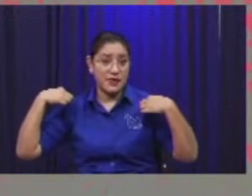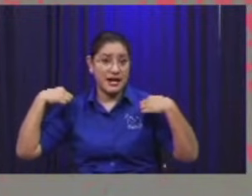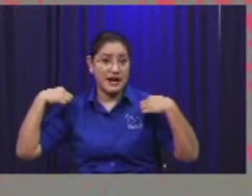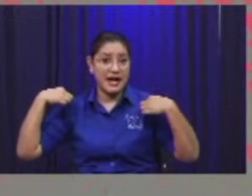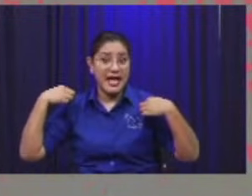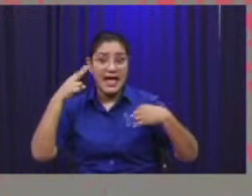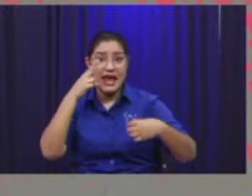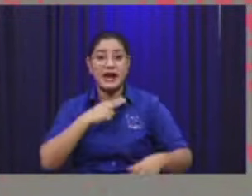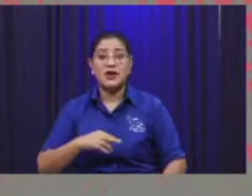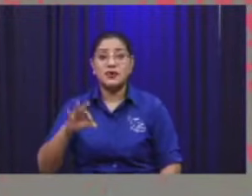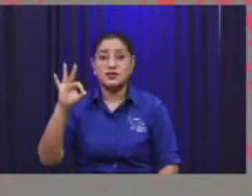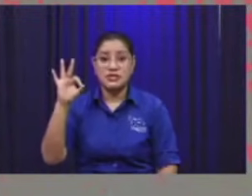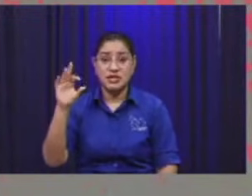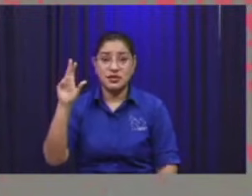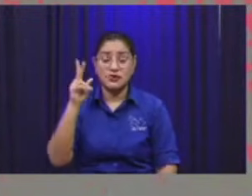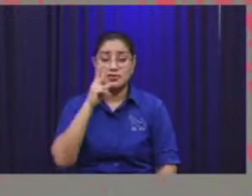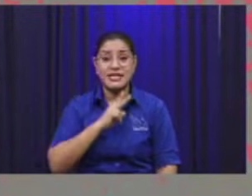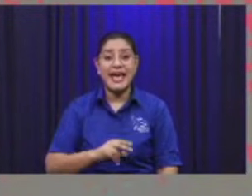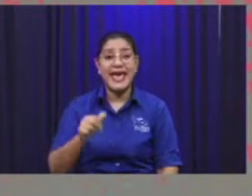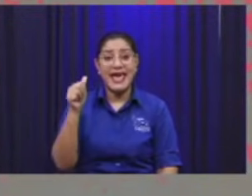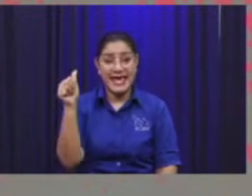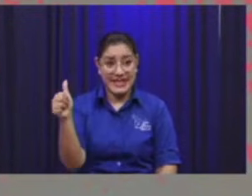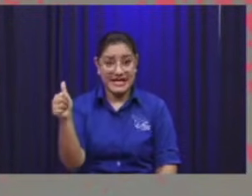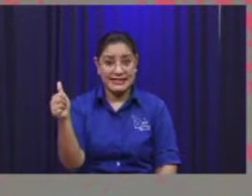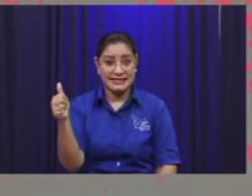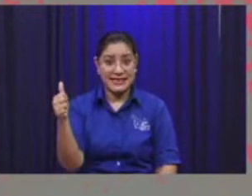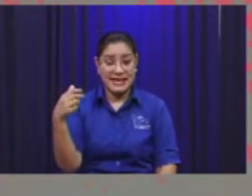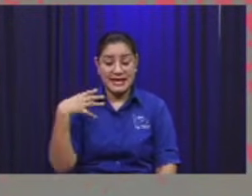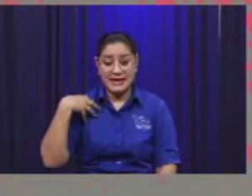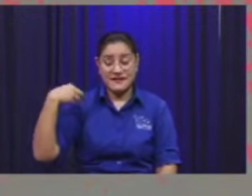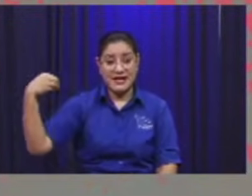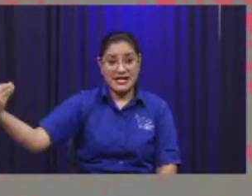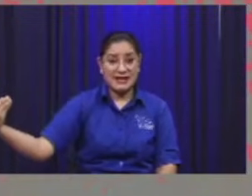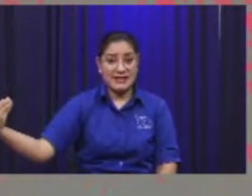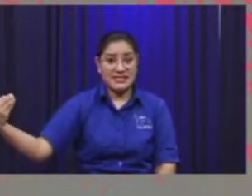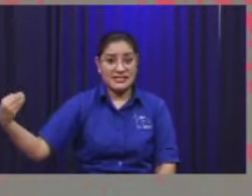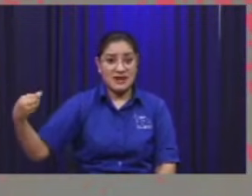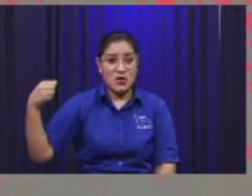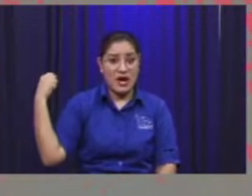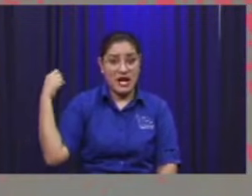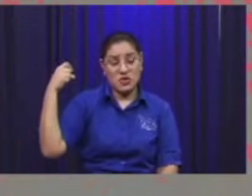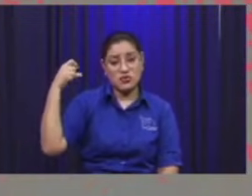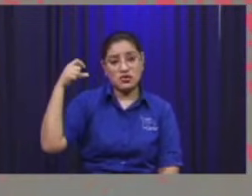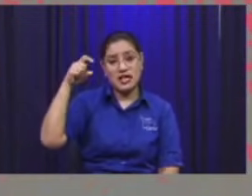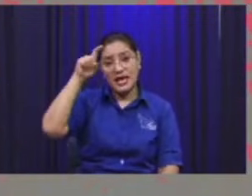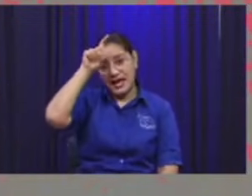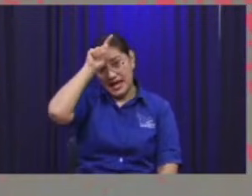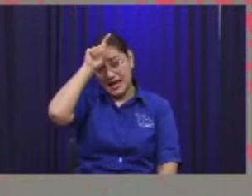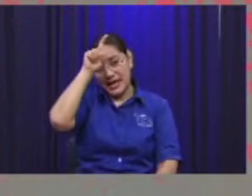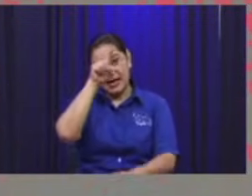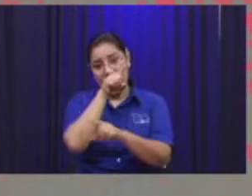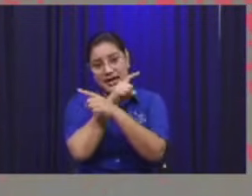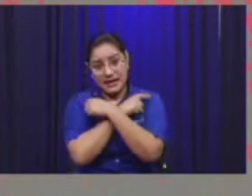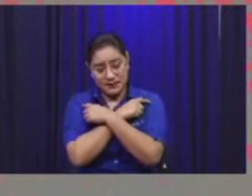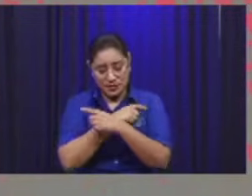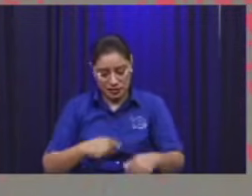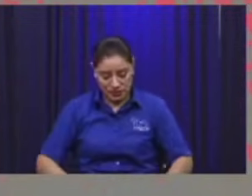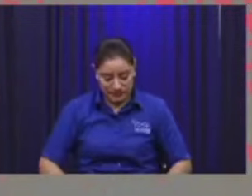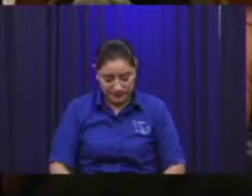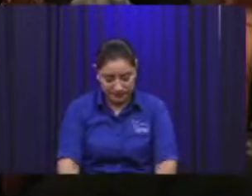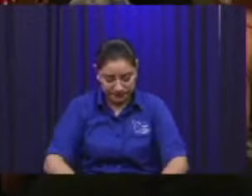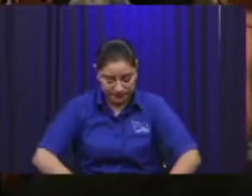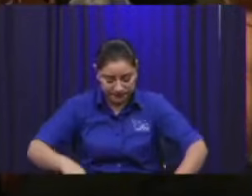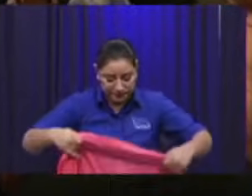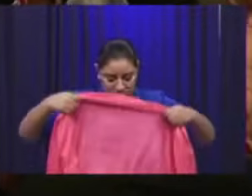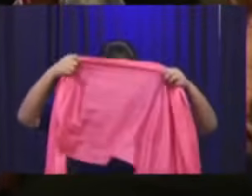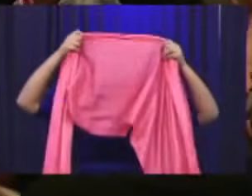vuestros hijos y sobre vuestras hijas y así despojar 'aces' a los egipcios obviamente estamos en un sentido espiritual padre en el